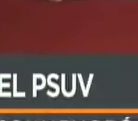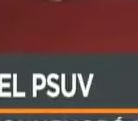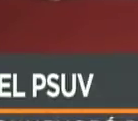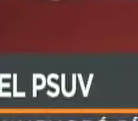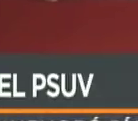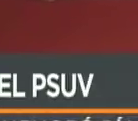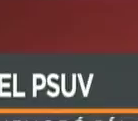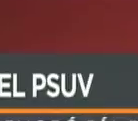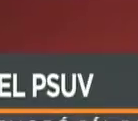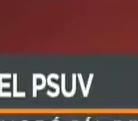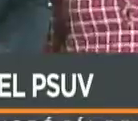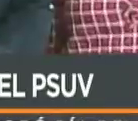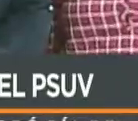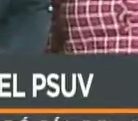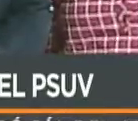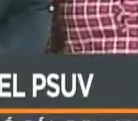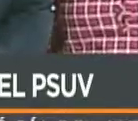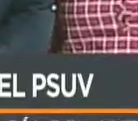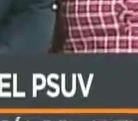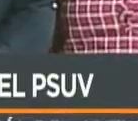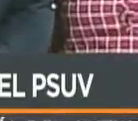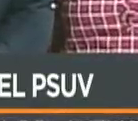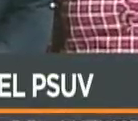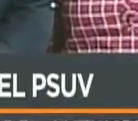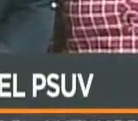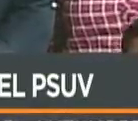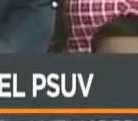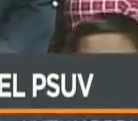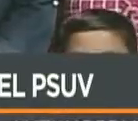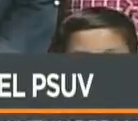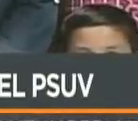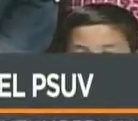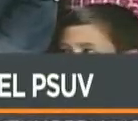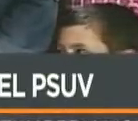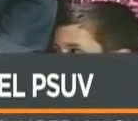Buenas tardes a todos los medios de comunicación presentes en esta